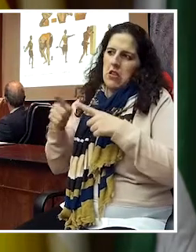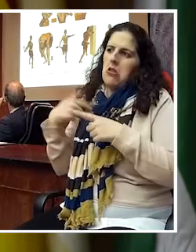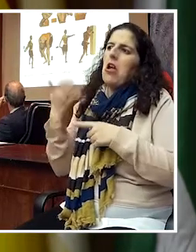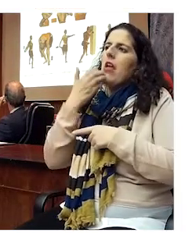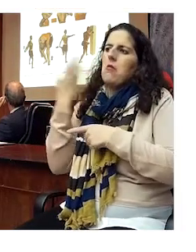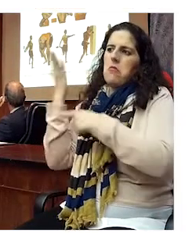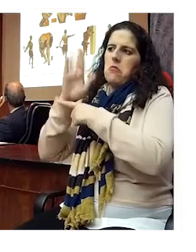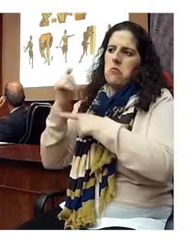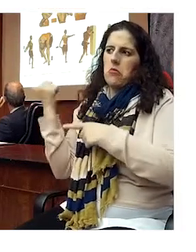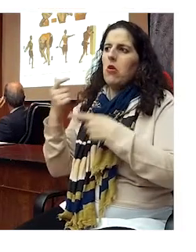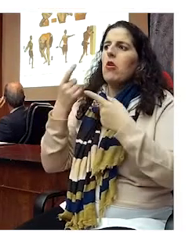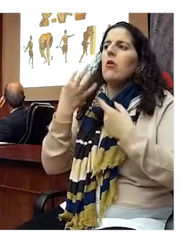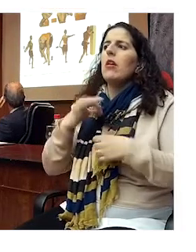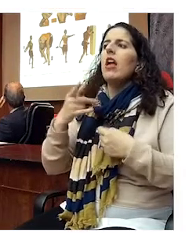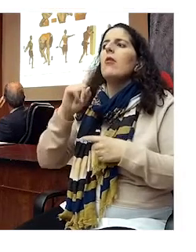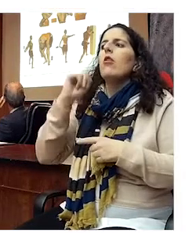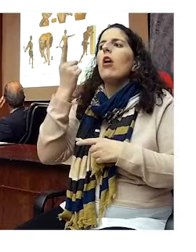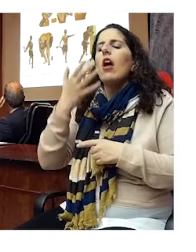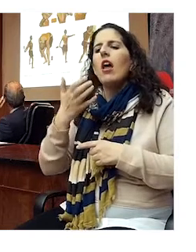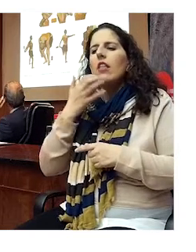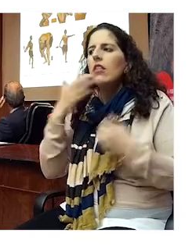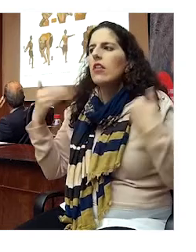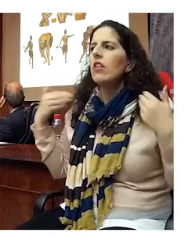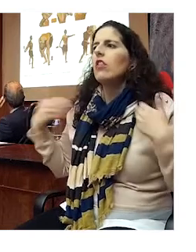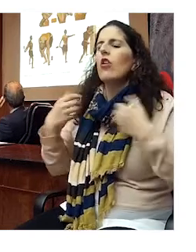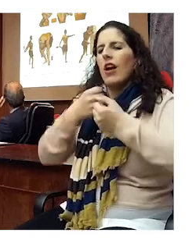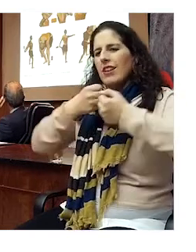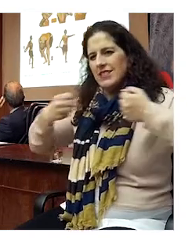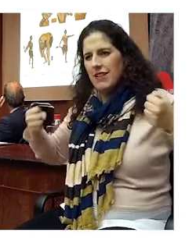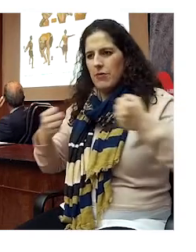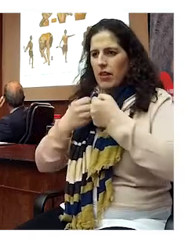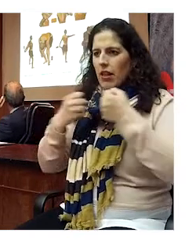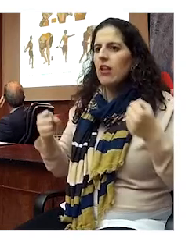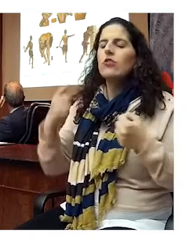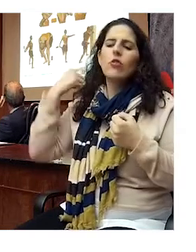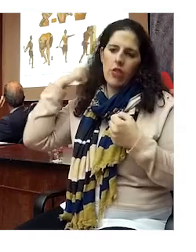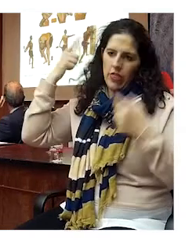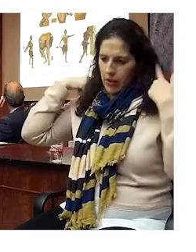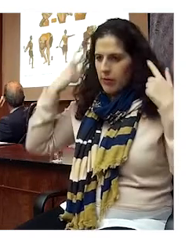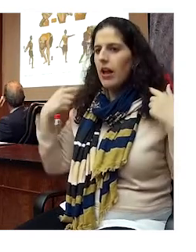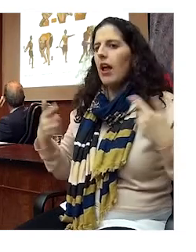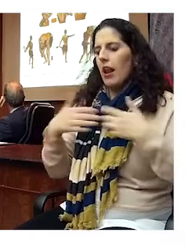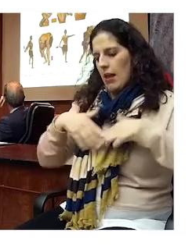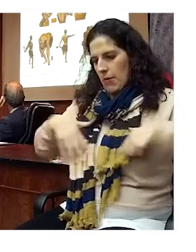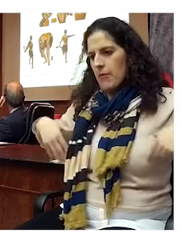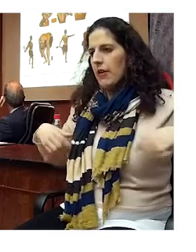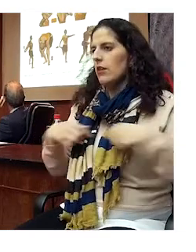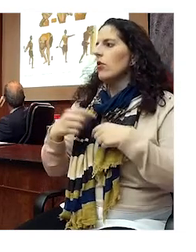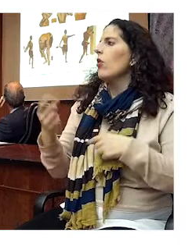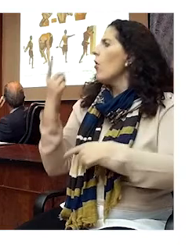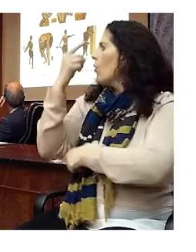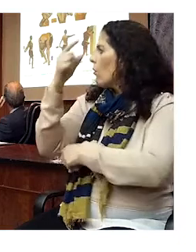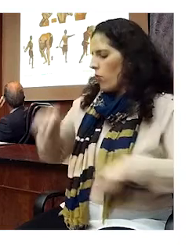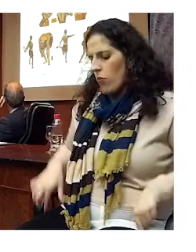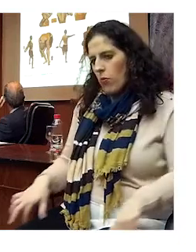se inician con ejercicios de estiramientos de cervicales, pectorales, isquiotibiales, cuádriceps, todos los